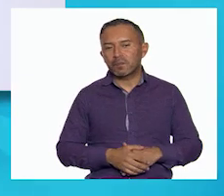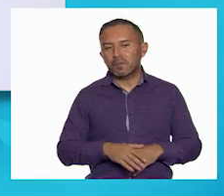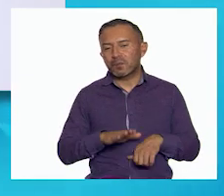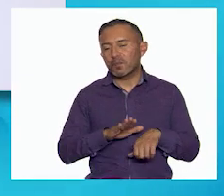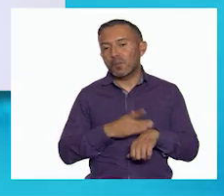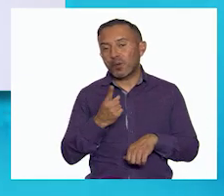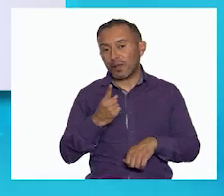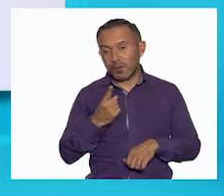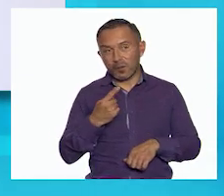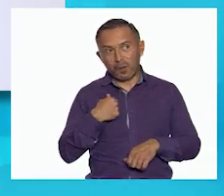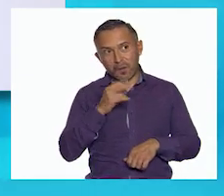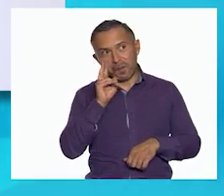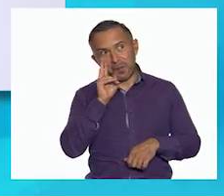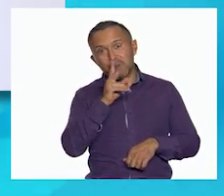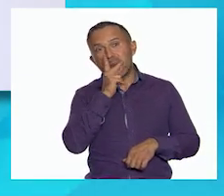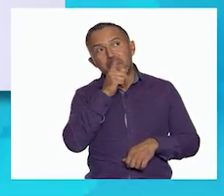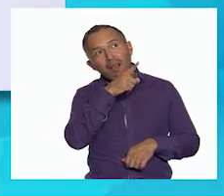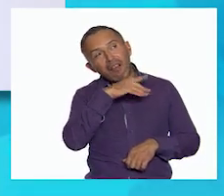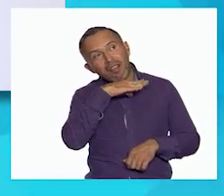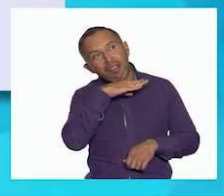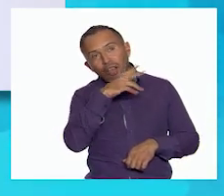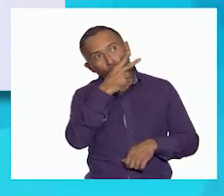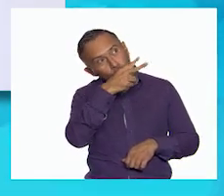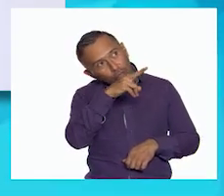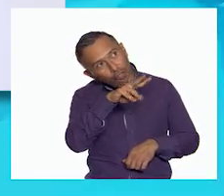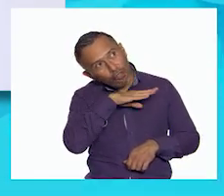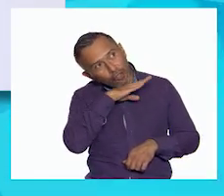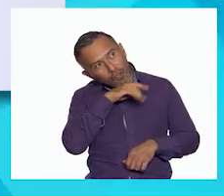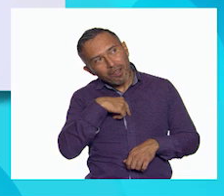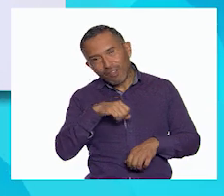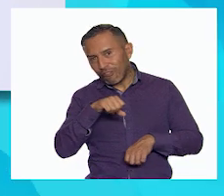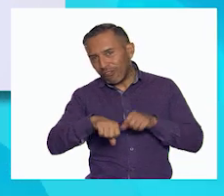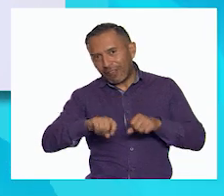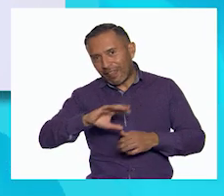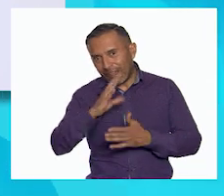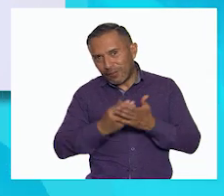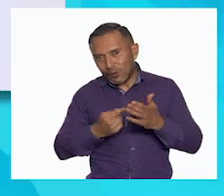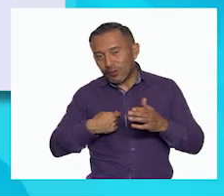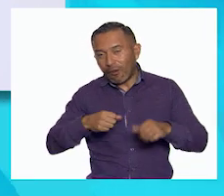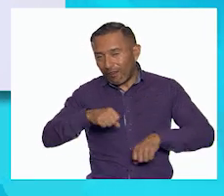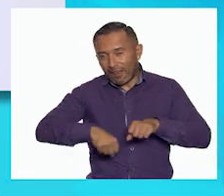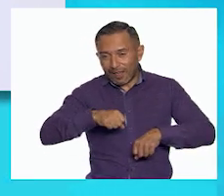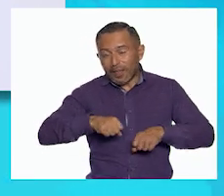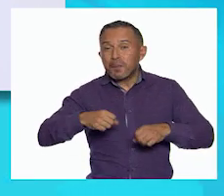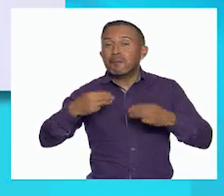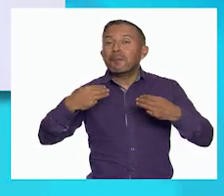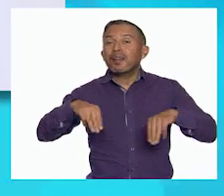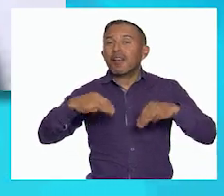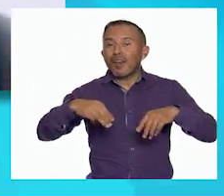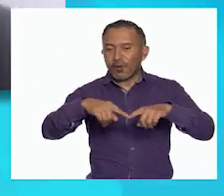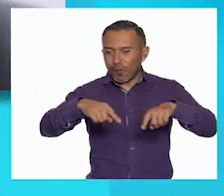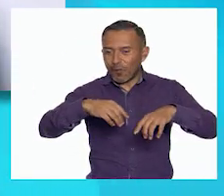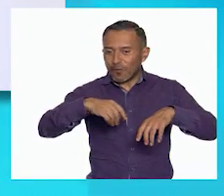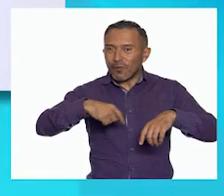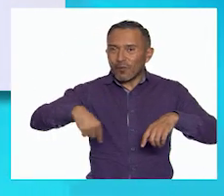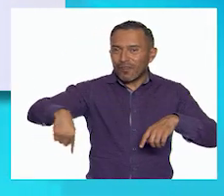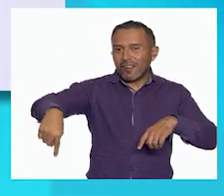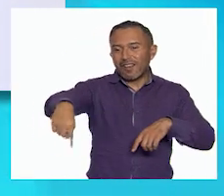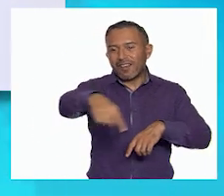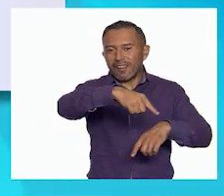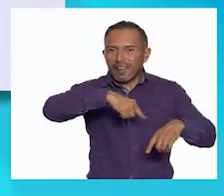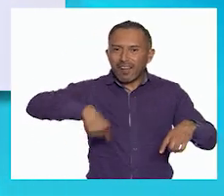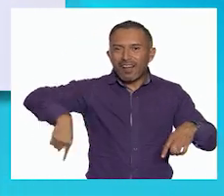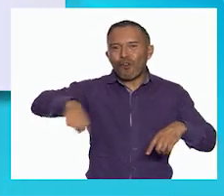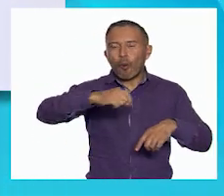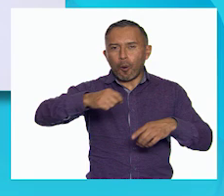porque cuando veía a mi papá distraído despachando a alguien, me salía en la bicicleta y me iba a dar vueltas alrededor del mercado o en los pasillos. Y me